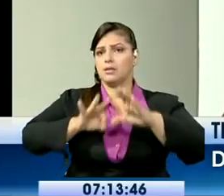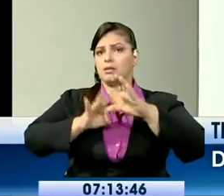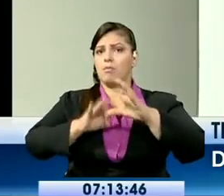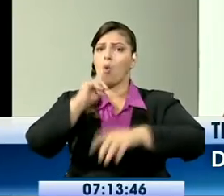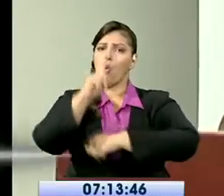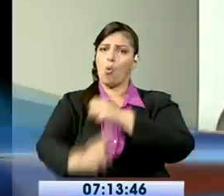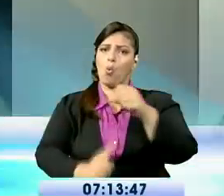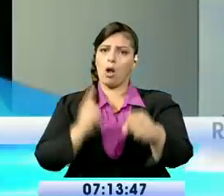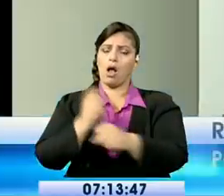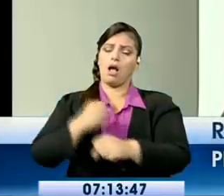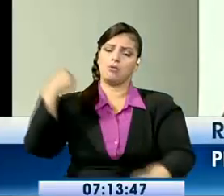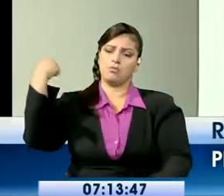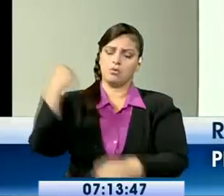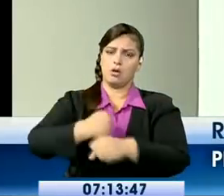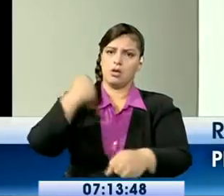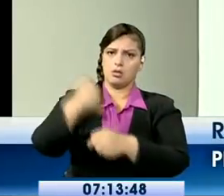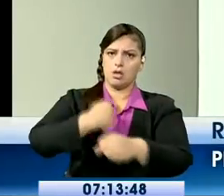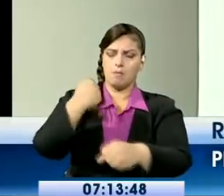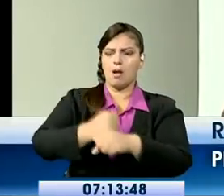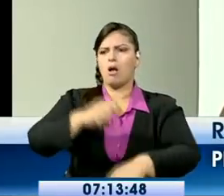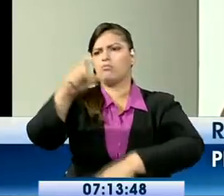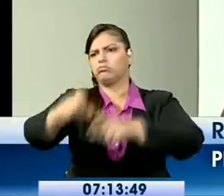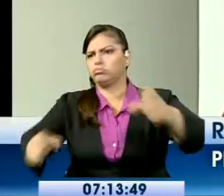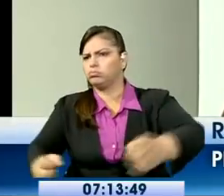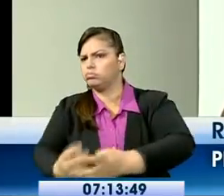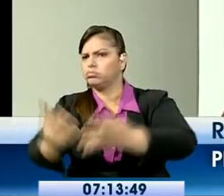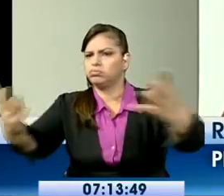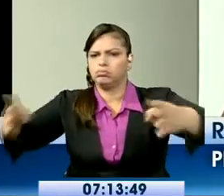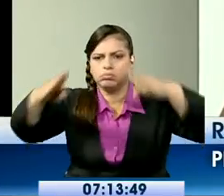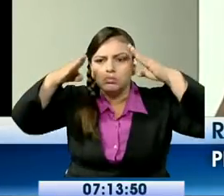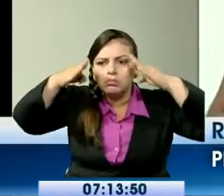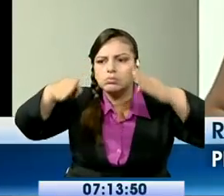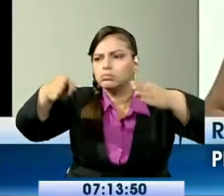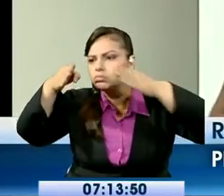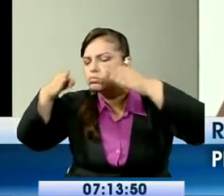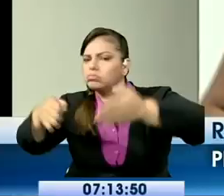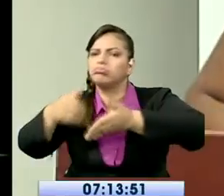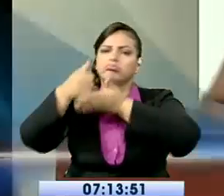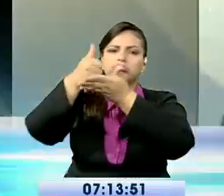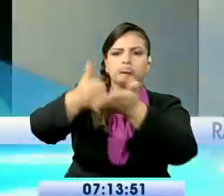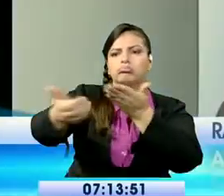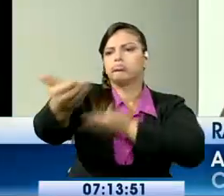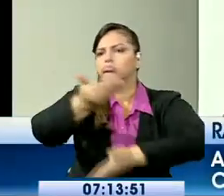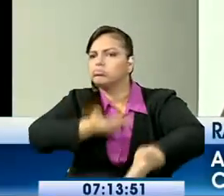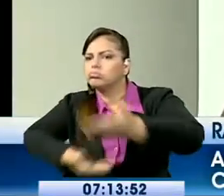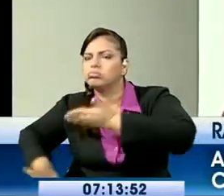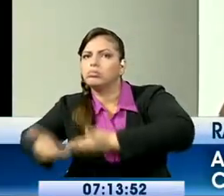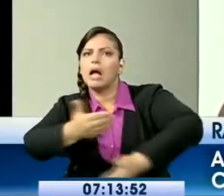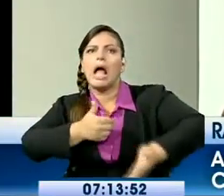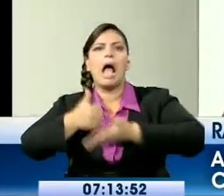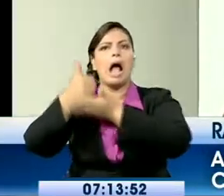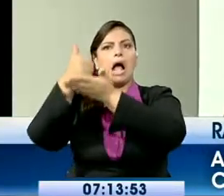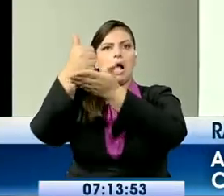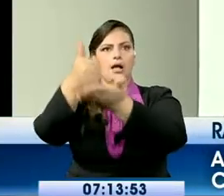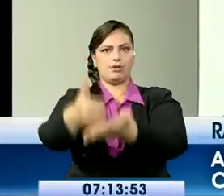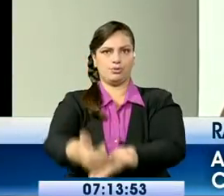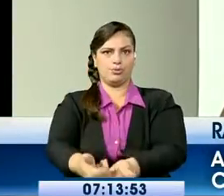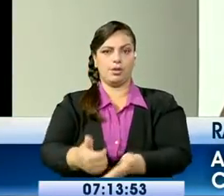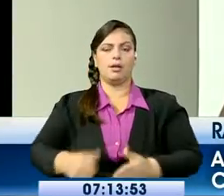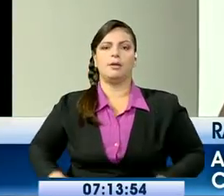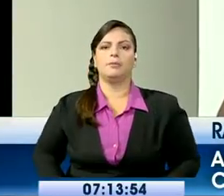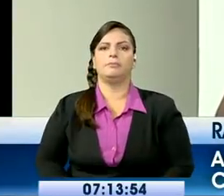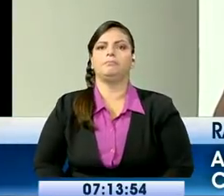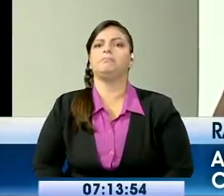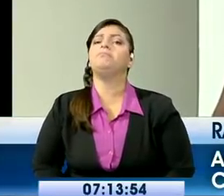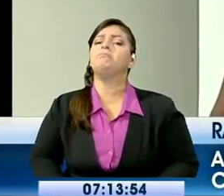fue lograr una cercanía con la ciudadanía. Por tal razón, nos movilizamos permanentemente a lo largo y